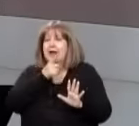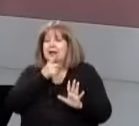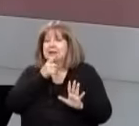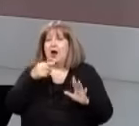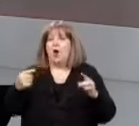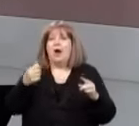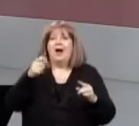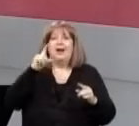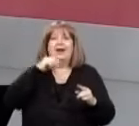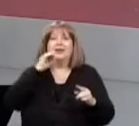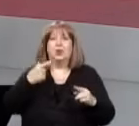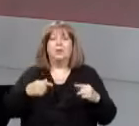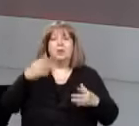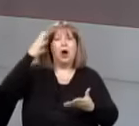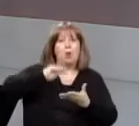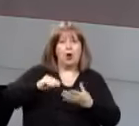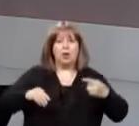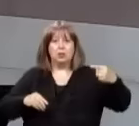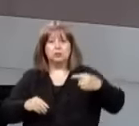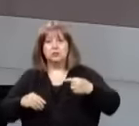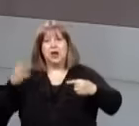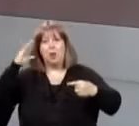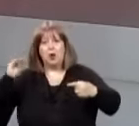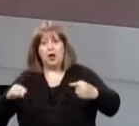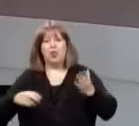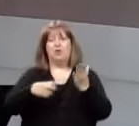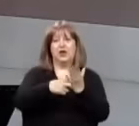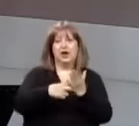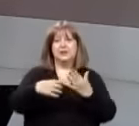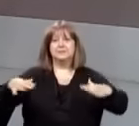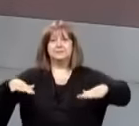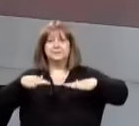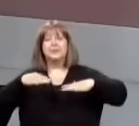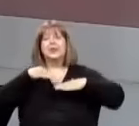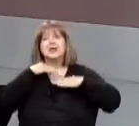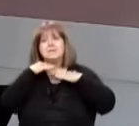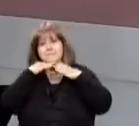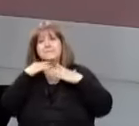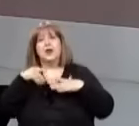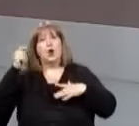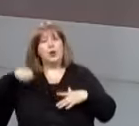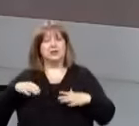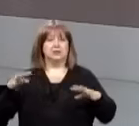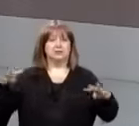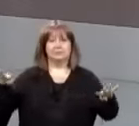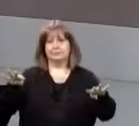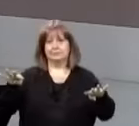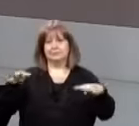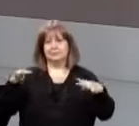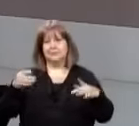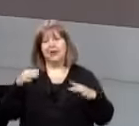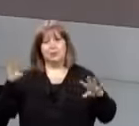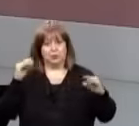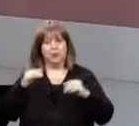dicho, los alegatos. Claro. Pero bueno, vos lo decías ayer justamente, sí, y explicabas, sí, que La Pampa tiene todo un sistema de digitalización, claro, que por allí ya fueron los